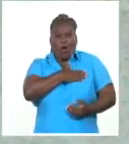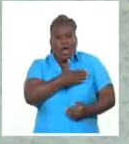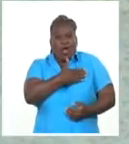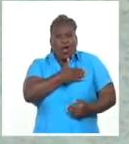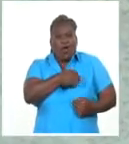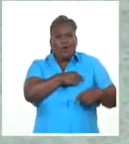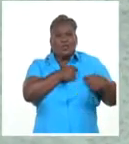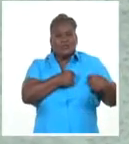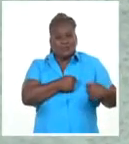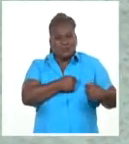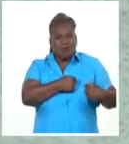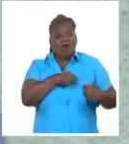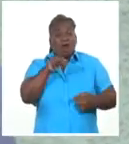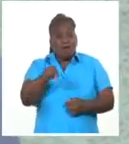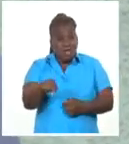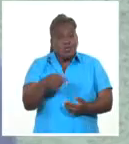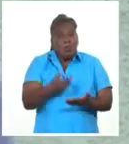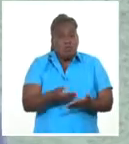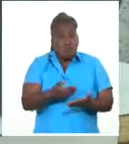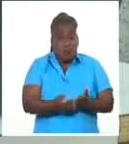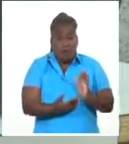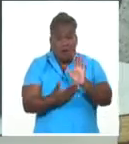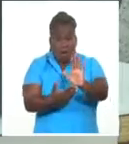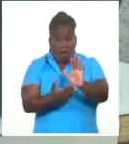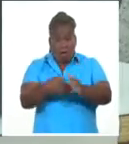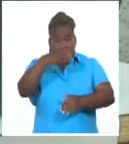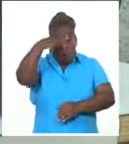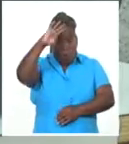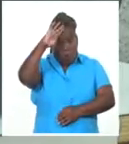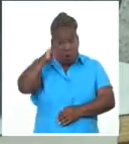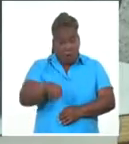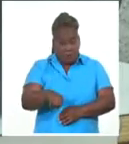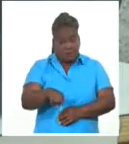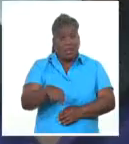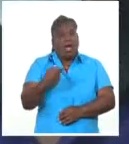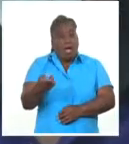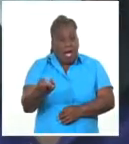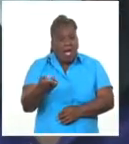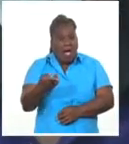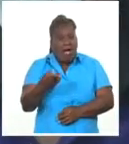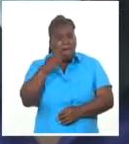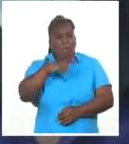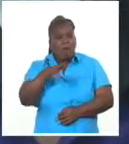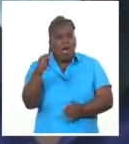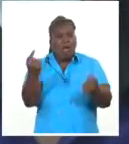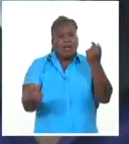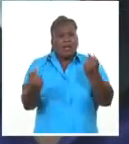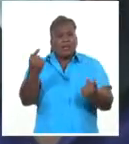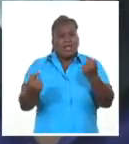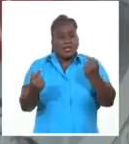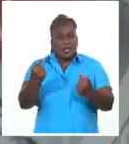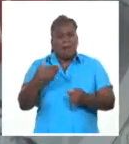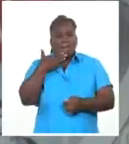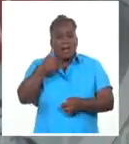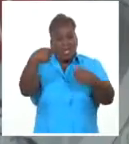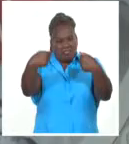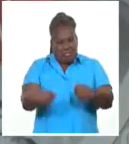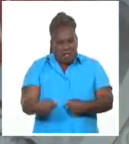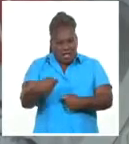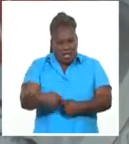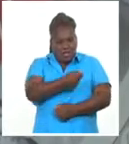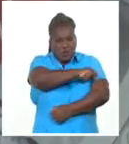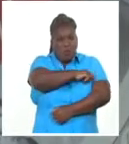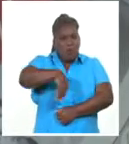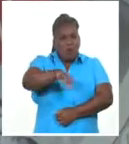ejemplo fehaciente de cómo el Estado socialista solventa las limitaciones del bloqueo genocida para garantizar el derecho de la población a